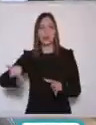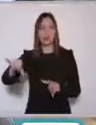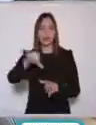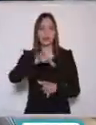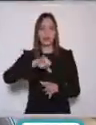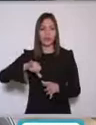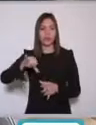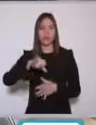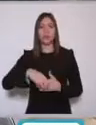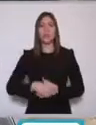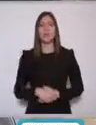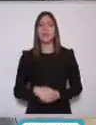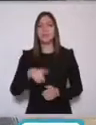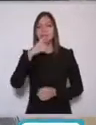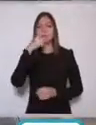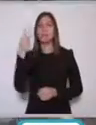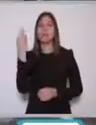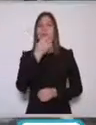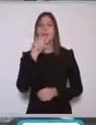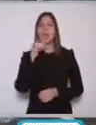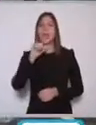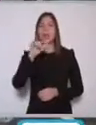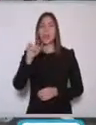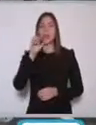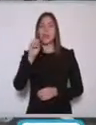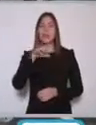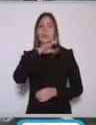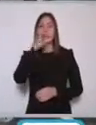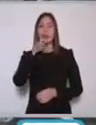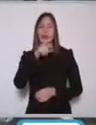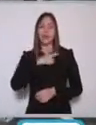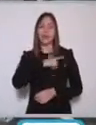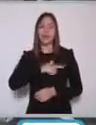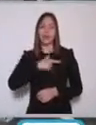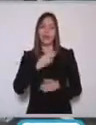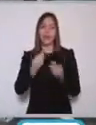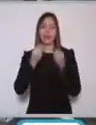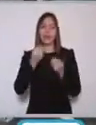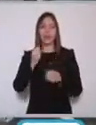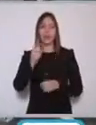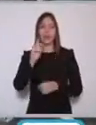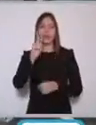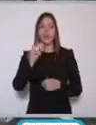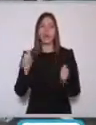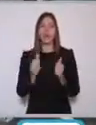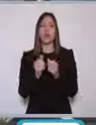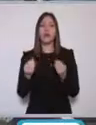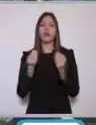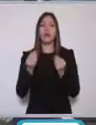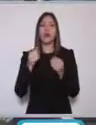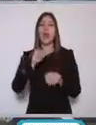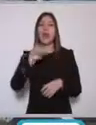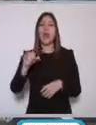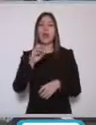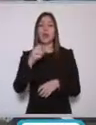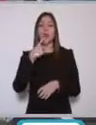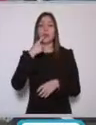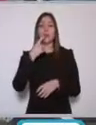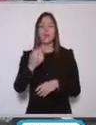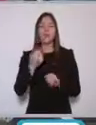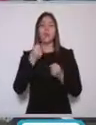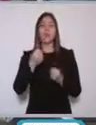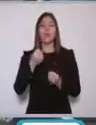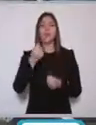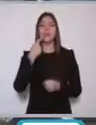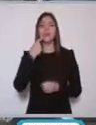el ajito, la Todo. cebolla, Ay, el qué rico. caldito. A mí me encanta en especial esta sopa vaya con bastante ajo, porque de verdad, exactamente como lo